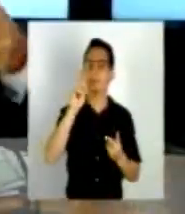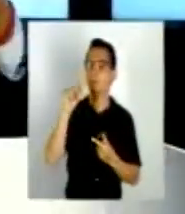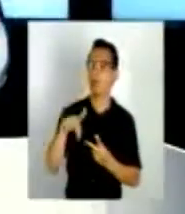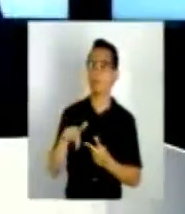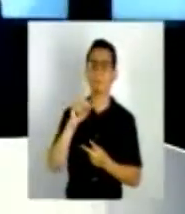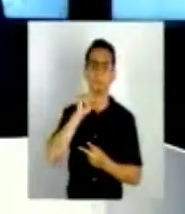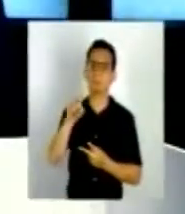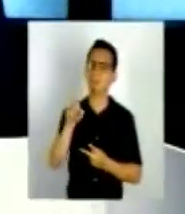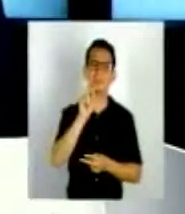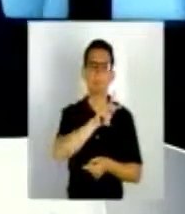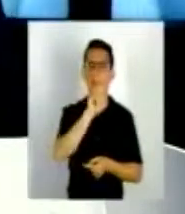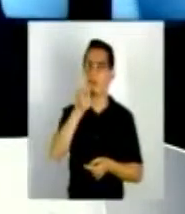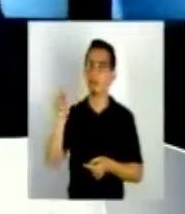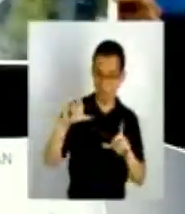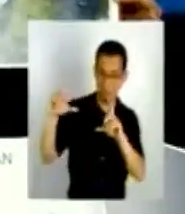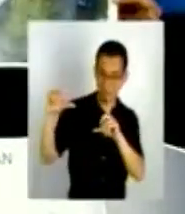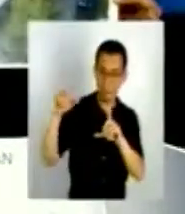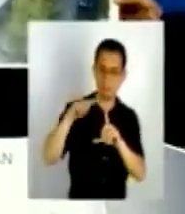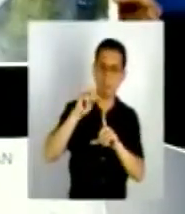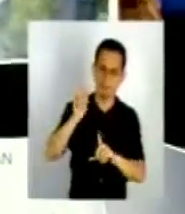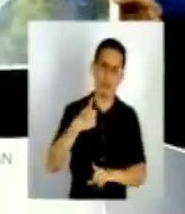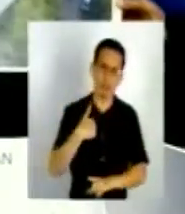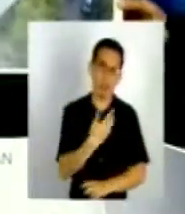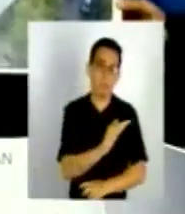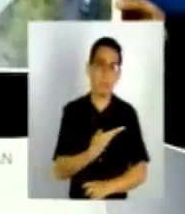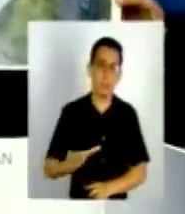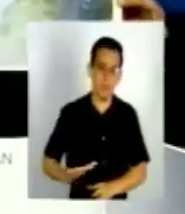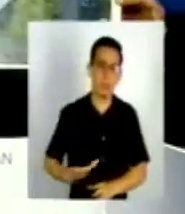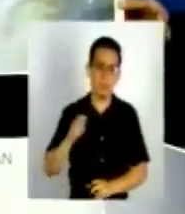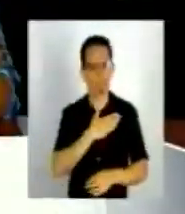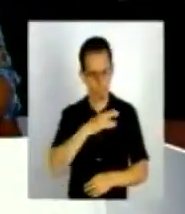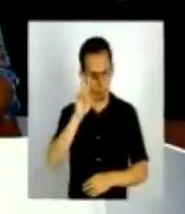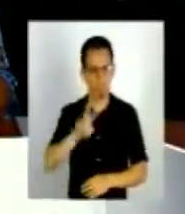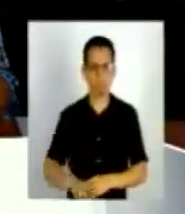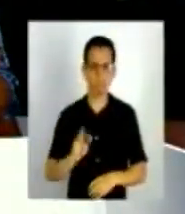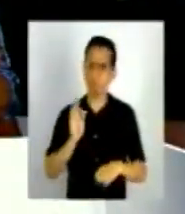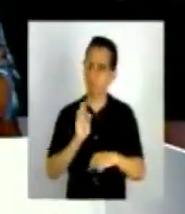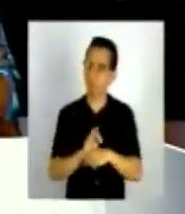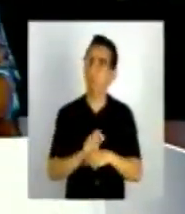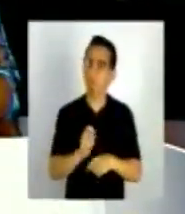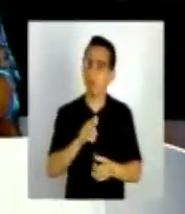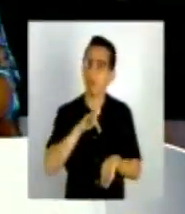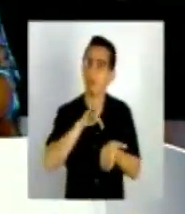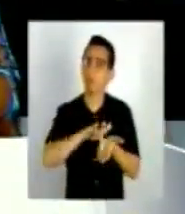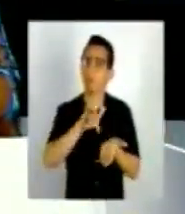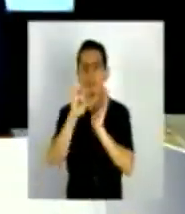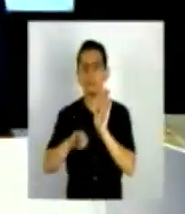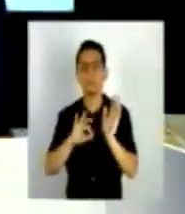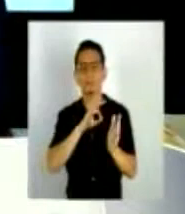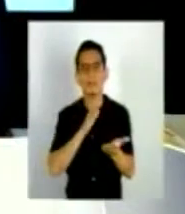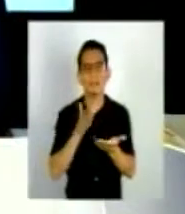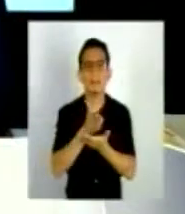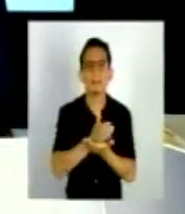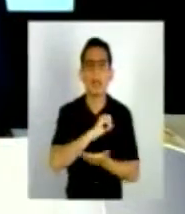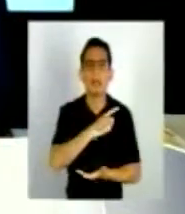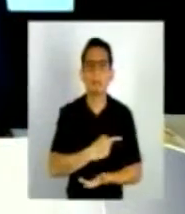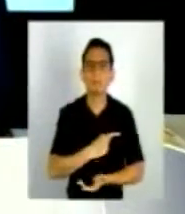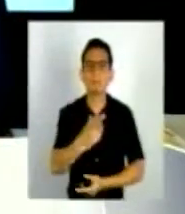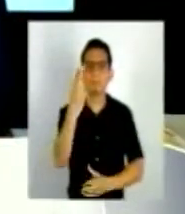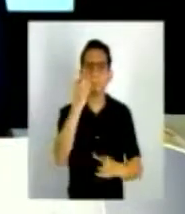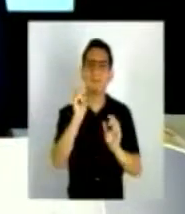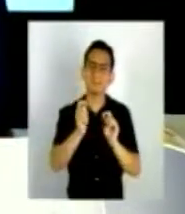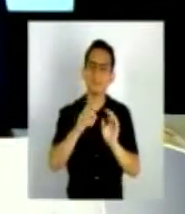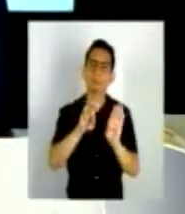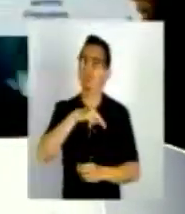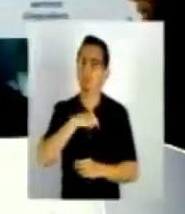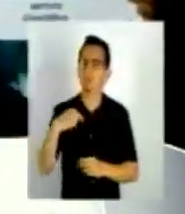Aunque muchos se distrajeron los candidatos a la gubernatura del estado de Jalisco en atacarse y abundaron particularmente en los temas